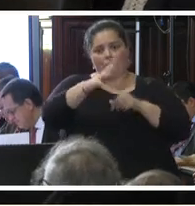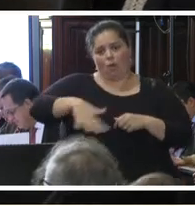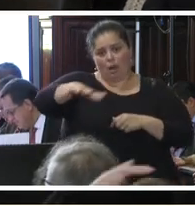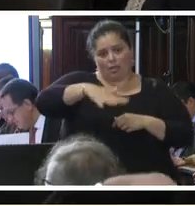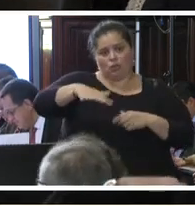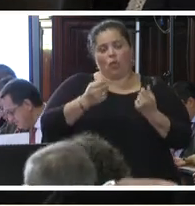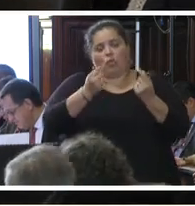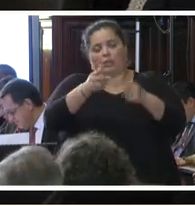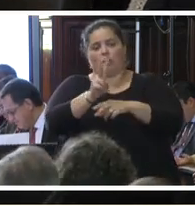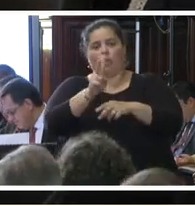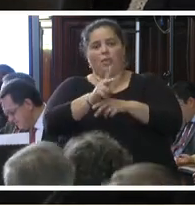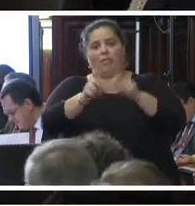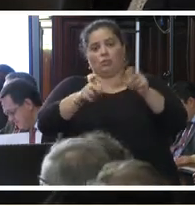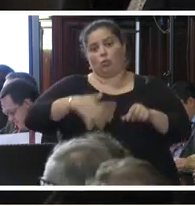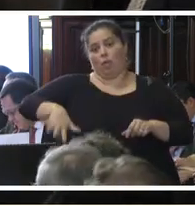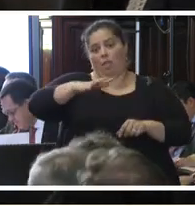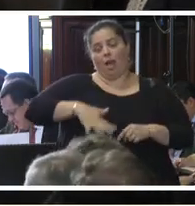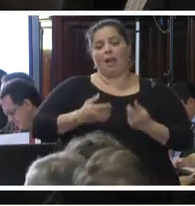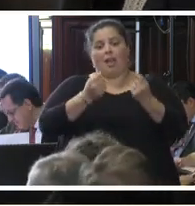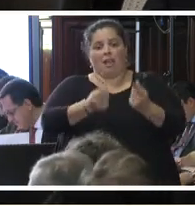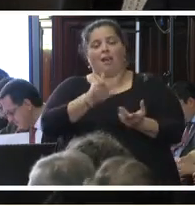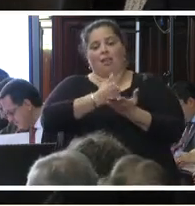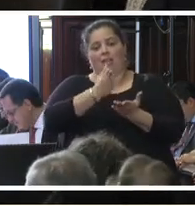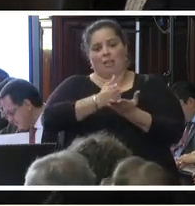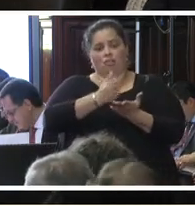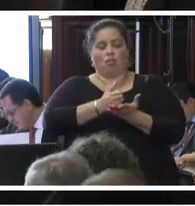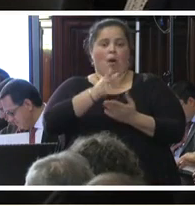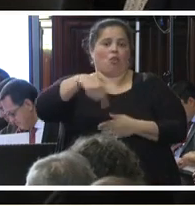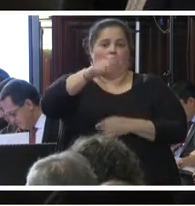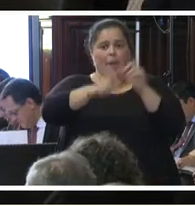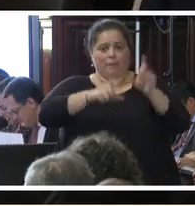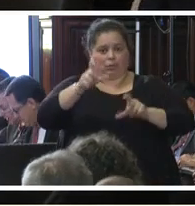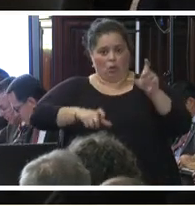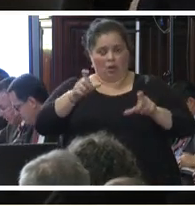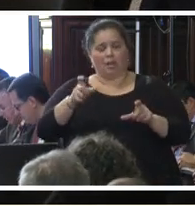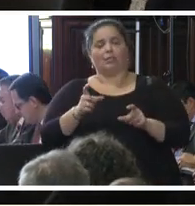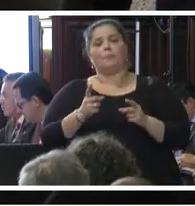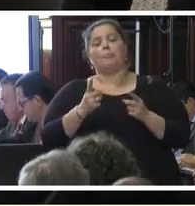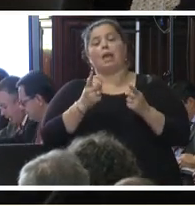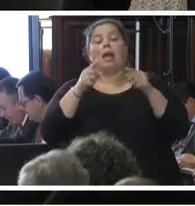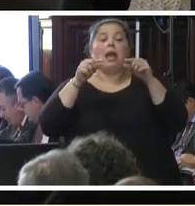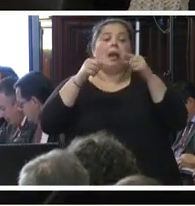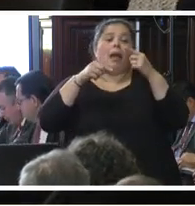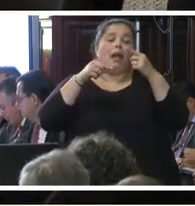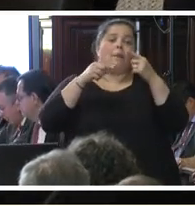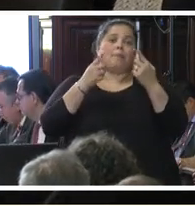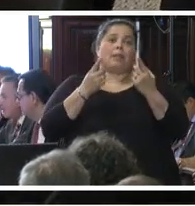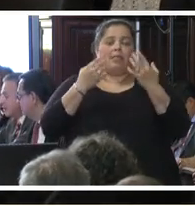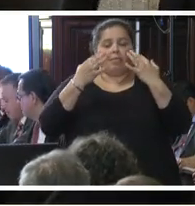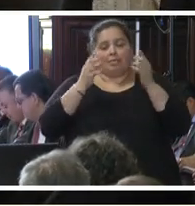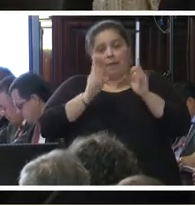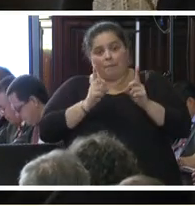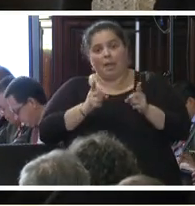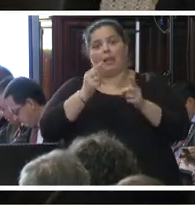ciudadana y garantizar los derechos humanos de todas las personas. Ello, no obstante, considerando los